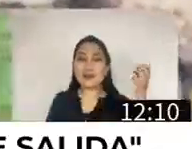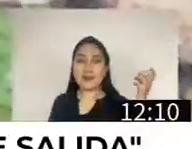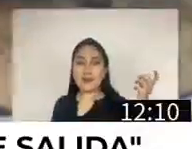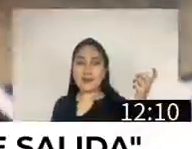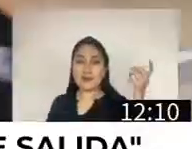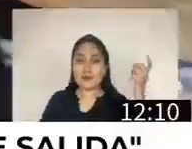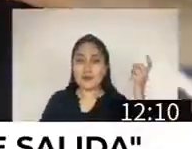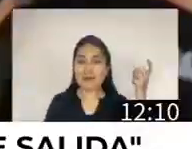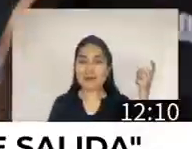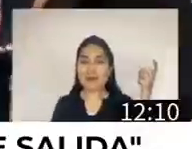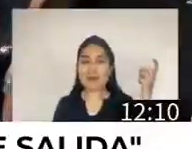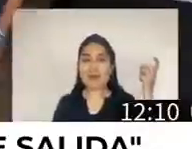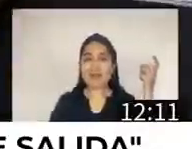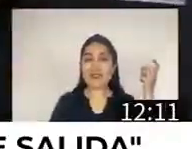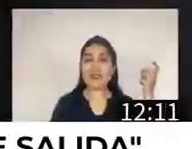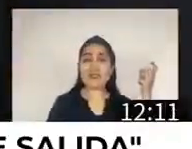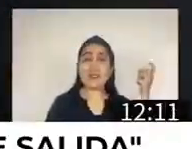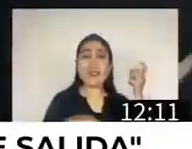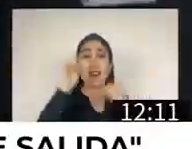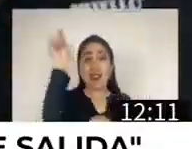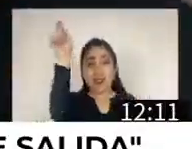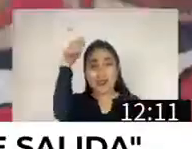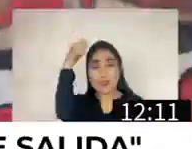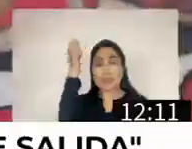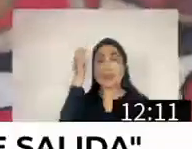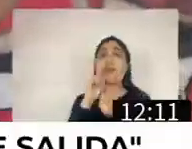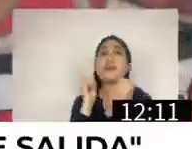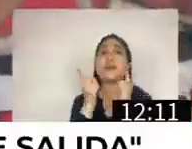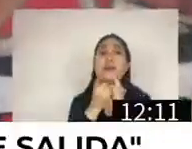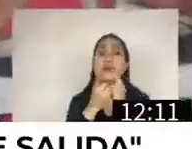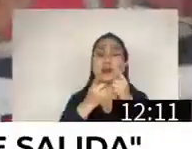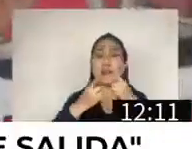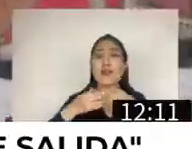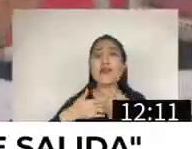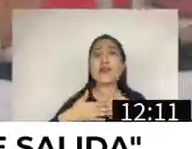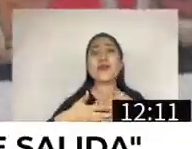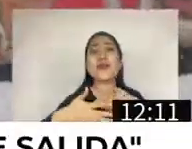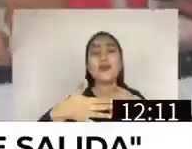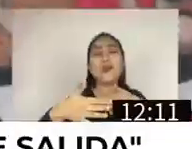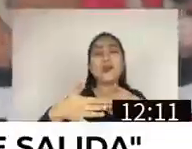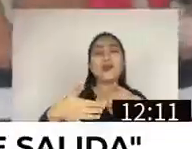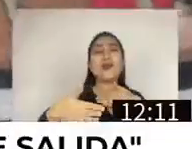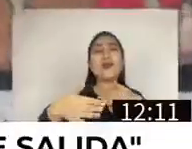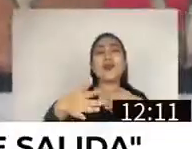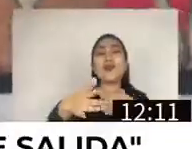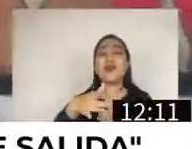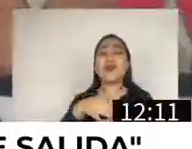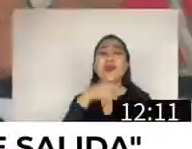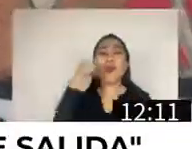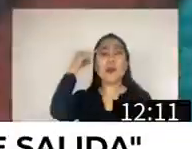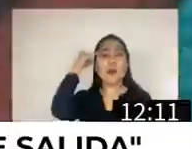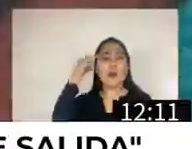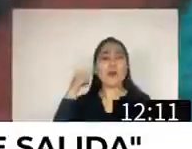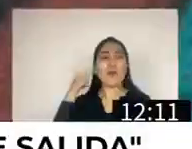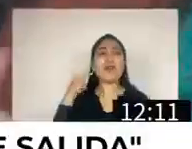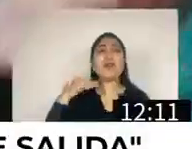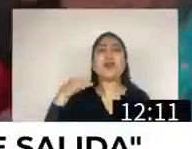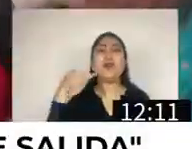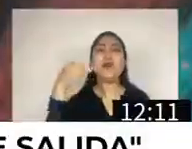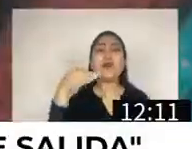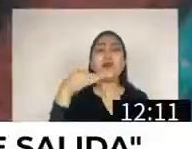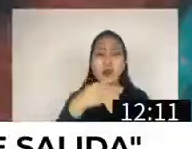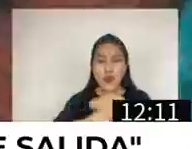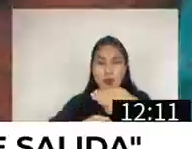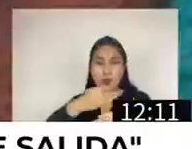conocimiento de decir, acá hay un buen trabajo contenido. Mira, está Lonco Noam Obando, dice, hermosa la cueca, buena Ale,